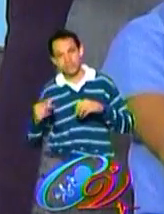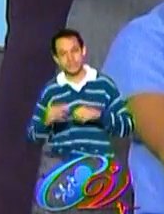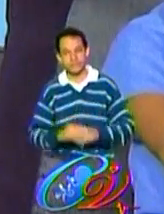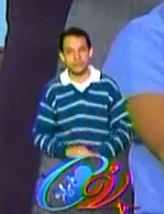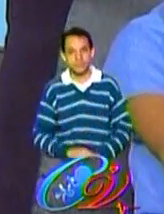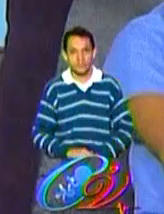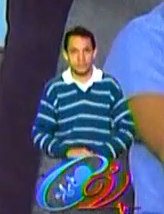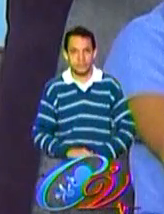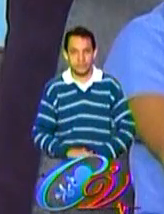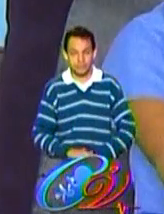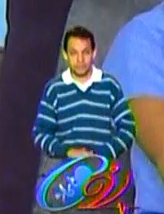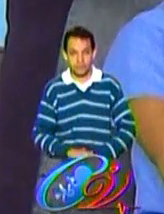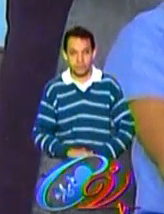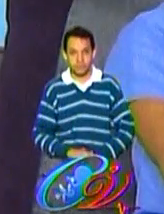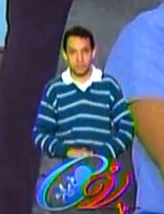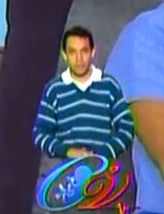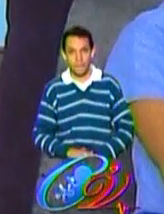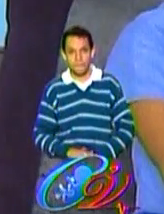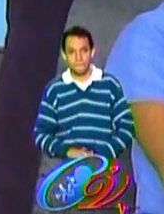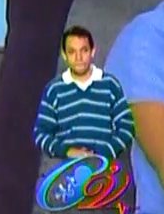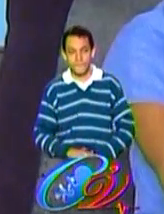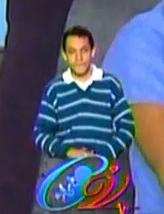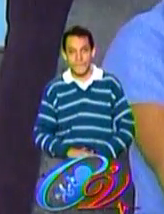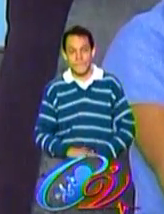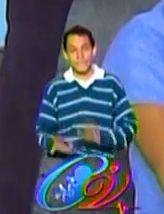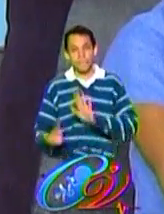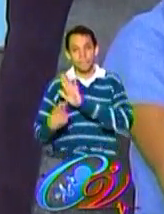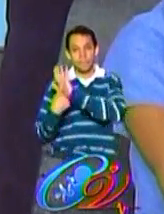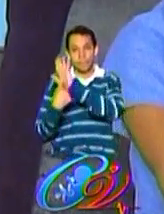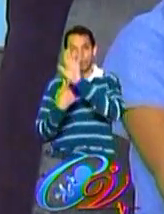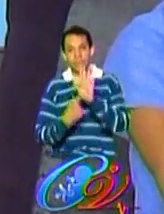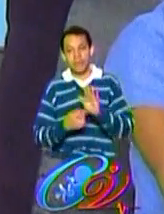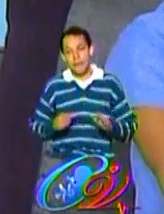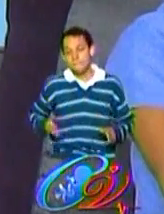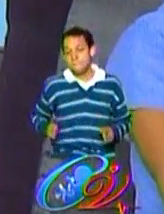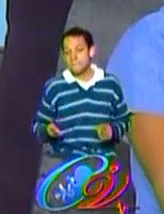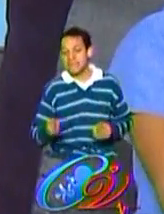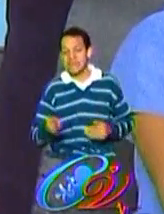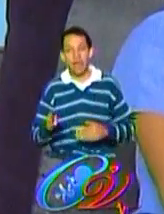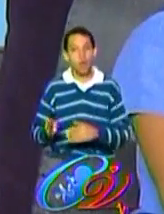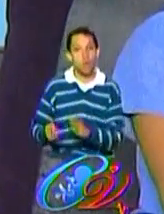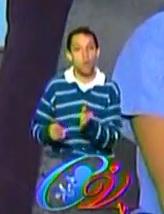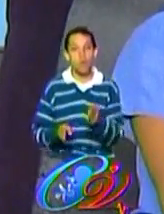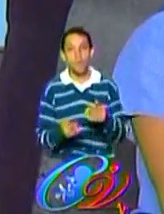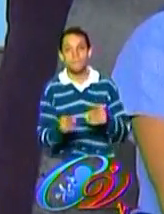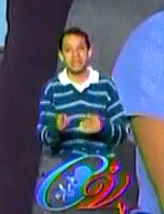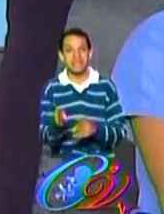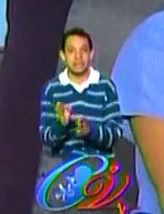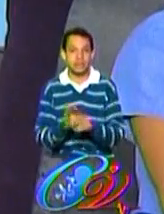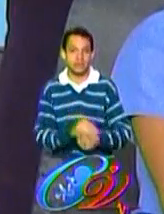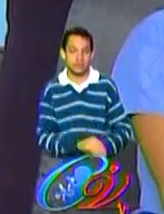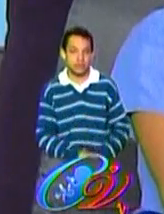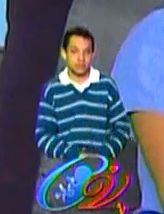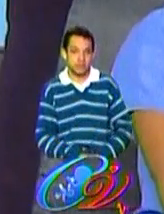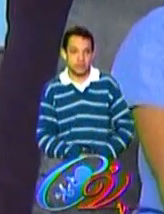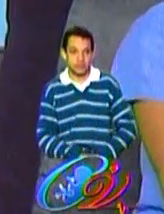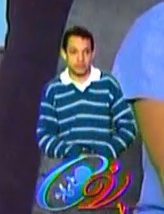quiero mostrar también con el pescado. En la siguiente diapositiva, no sé si ahí